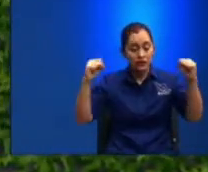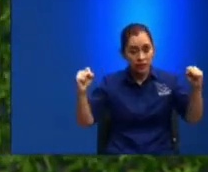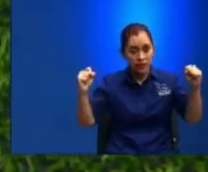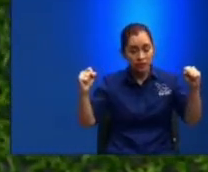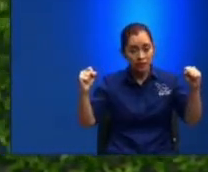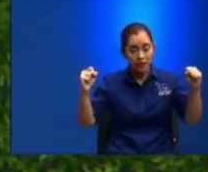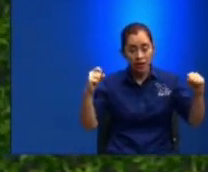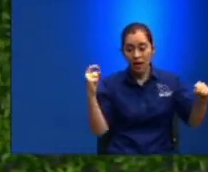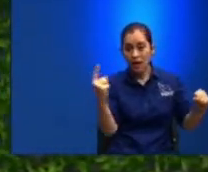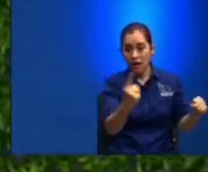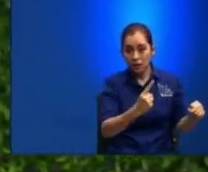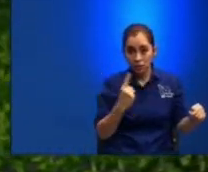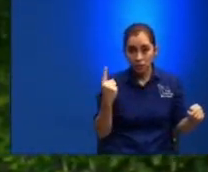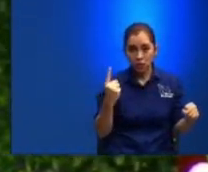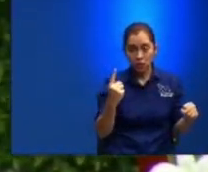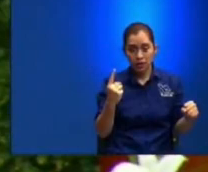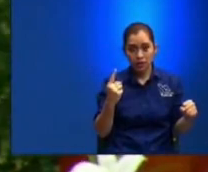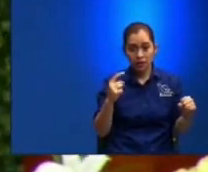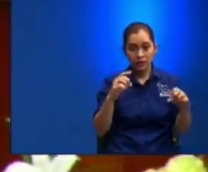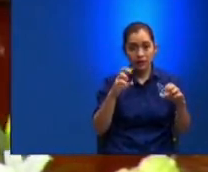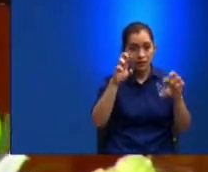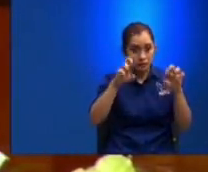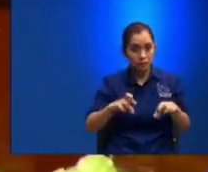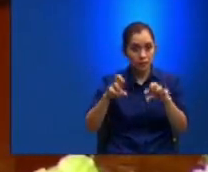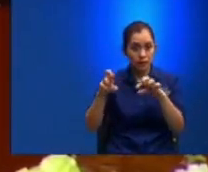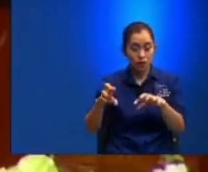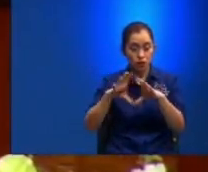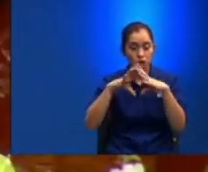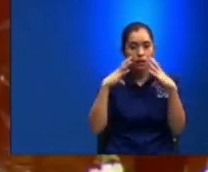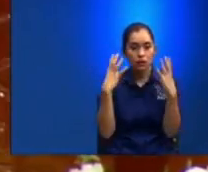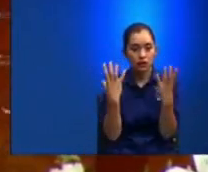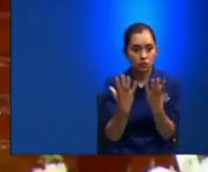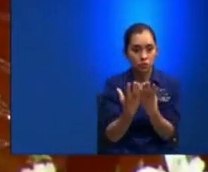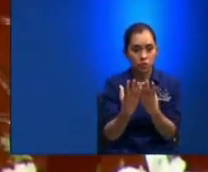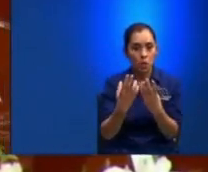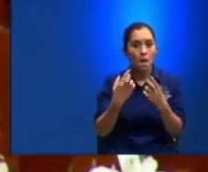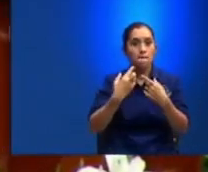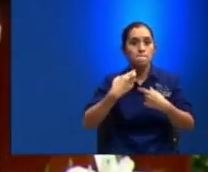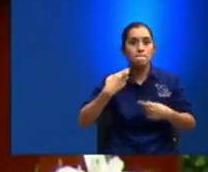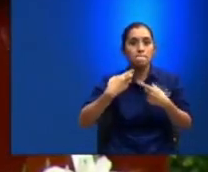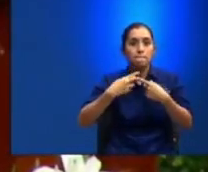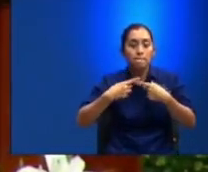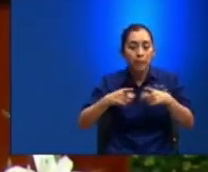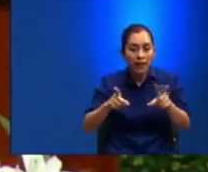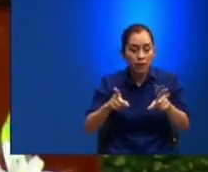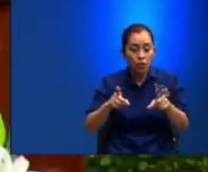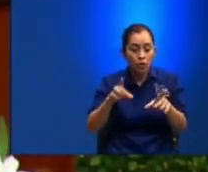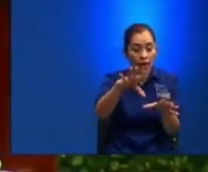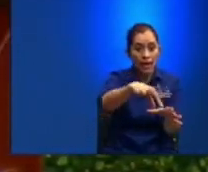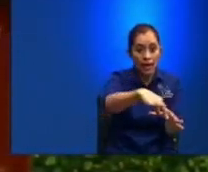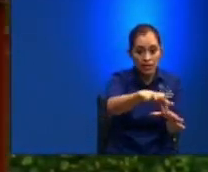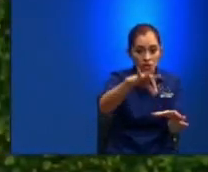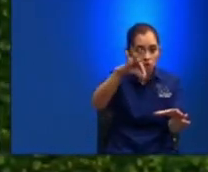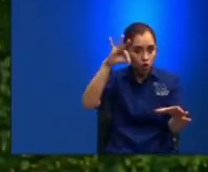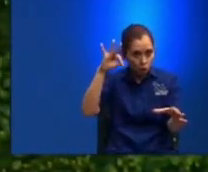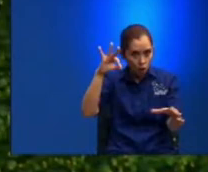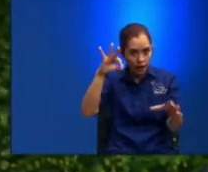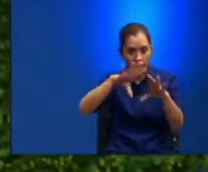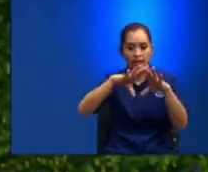todos los salvados dios escoge un grupo de salvos a los cuales les llama iglesia verdad y